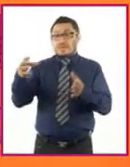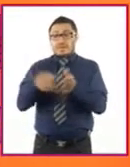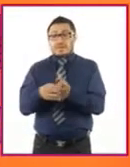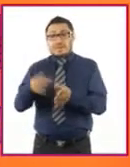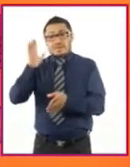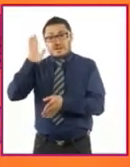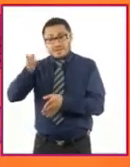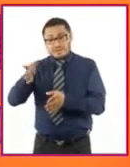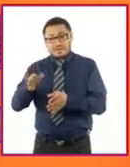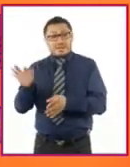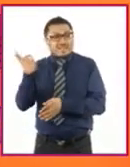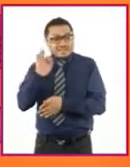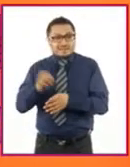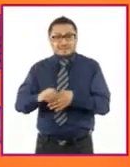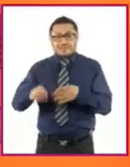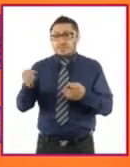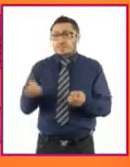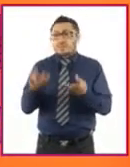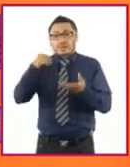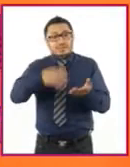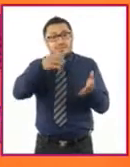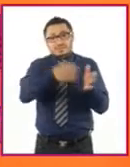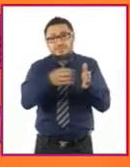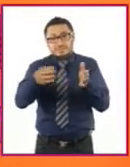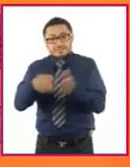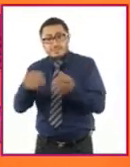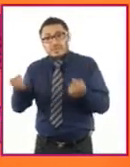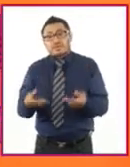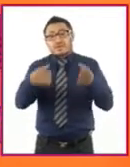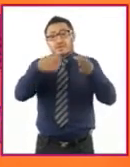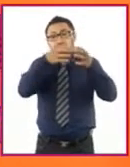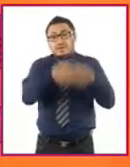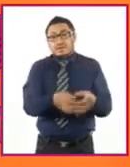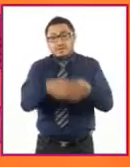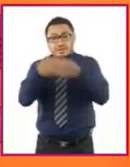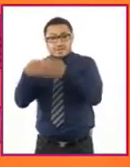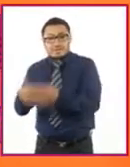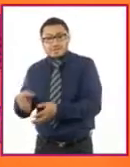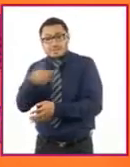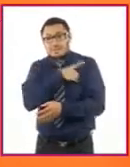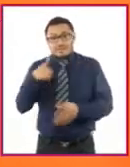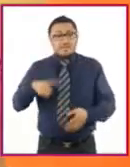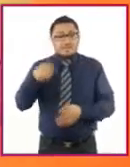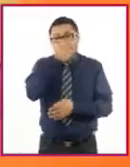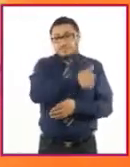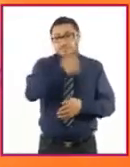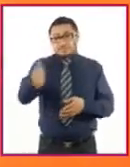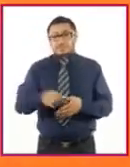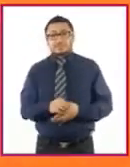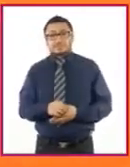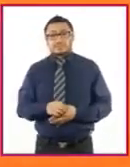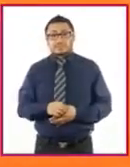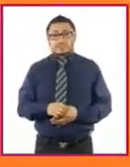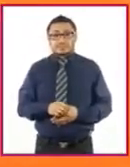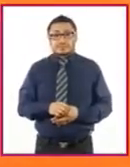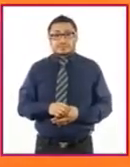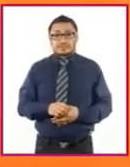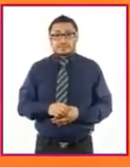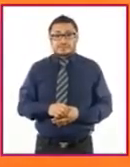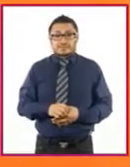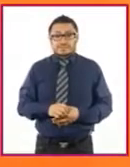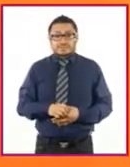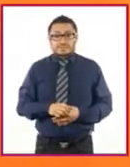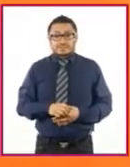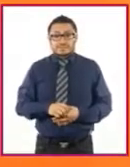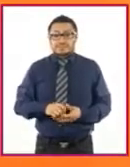¿Cuántas latas tiene cada caja? ¿Cuántas latas tiene que guardar cada uno? Bien, ahora se